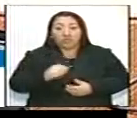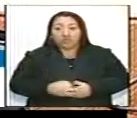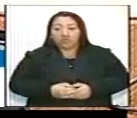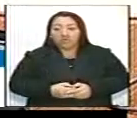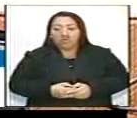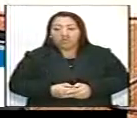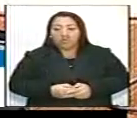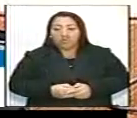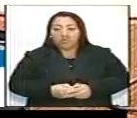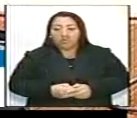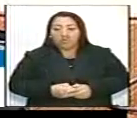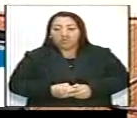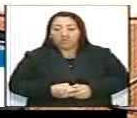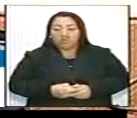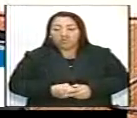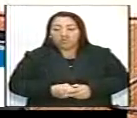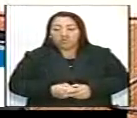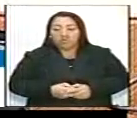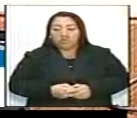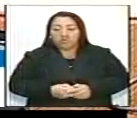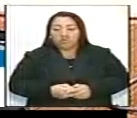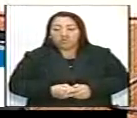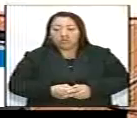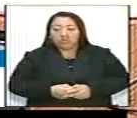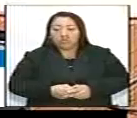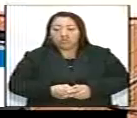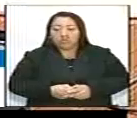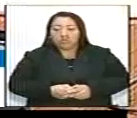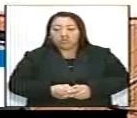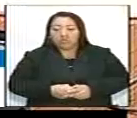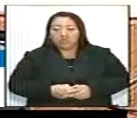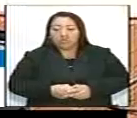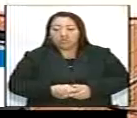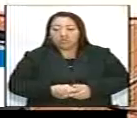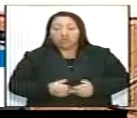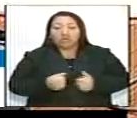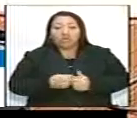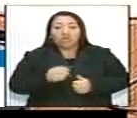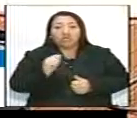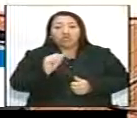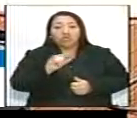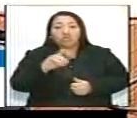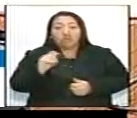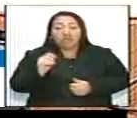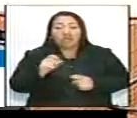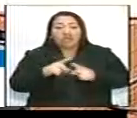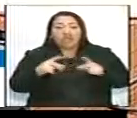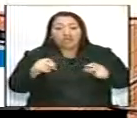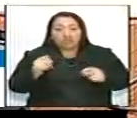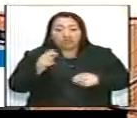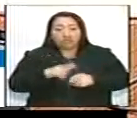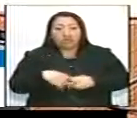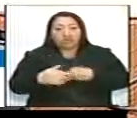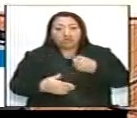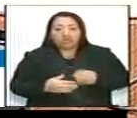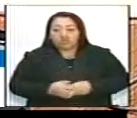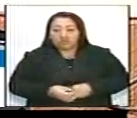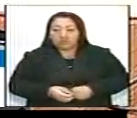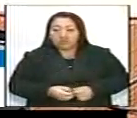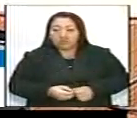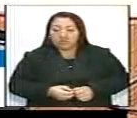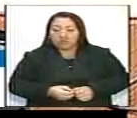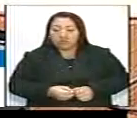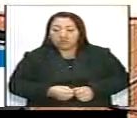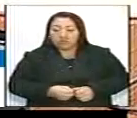que tramitar esto en la SUNAT, luego tenía que hacer su recibo, tenía que hacer su informe y ustedes como alcaldes tenían que convocar un proceso. No tengo al